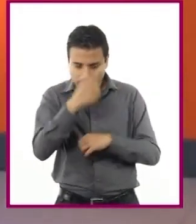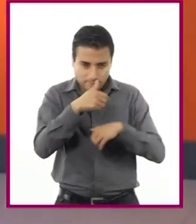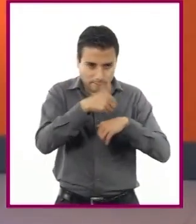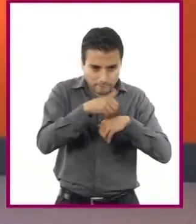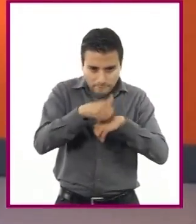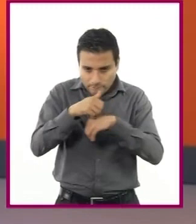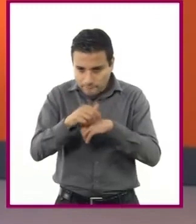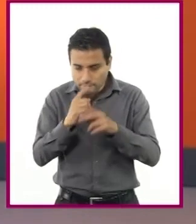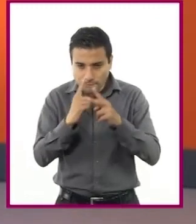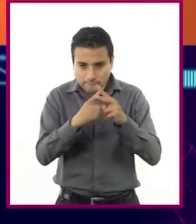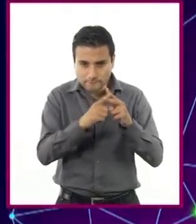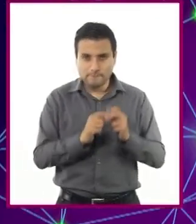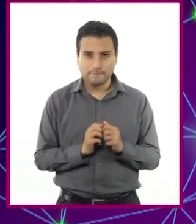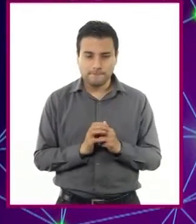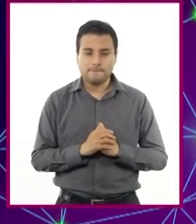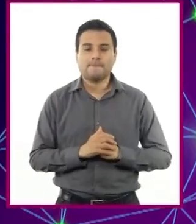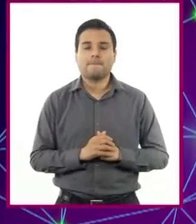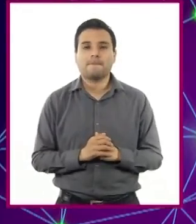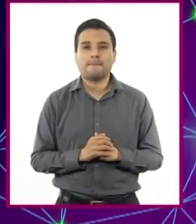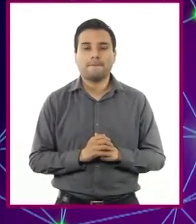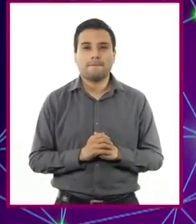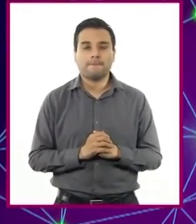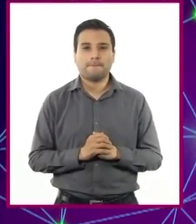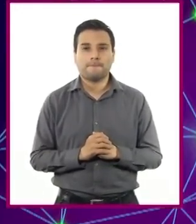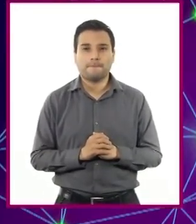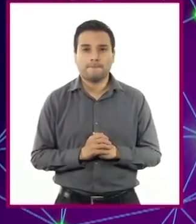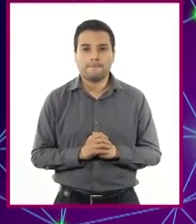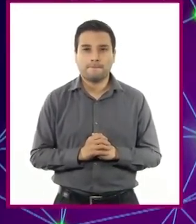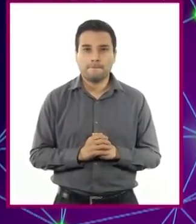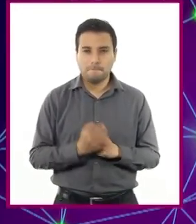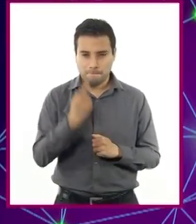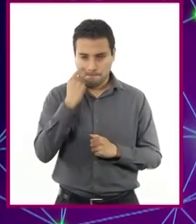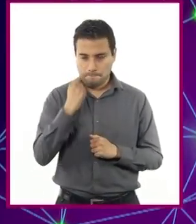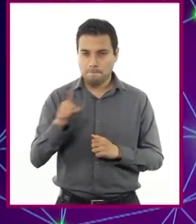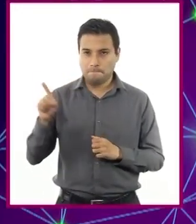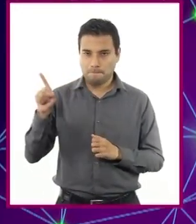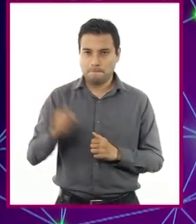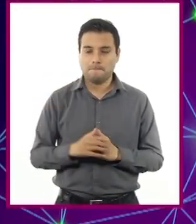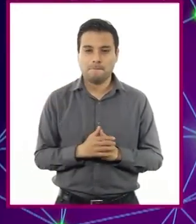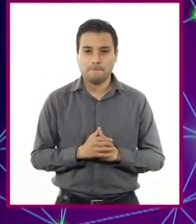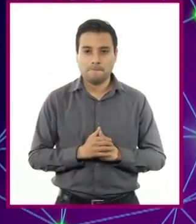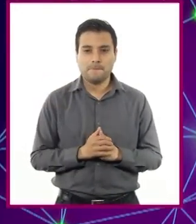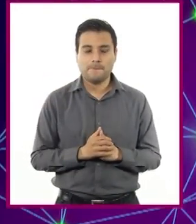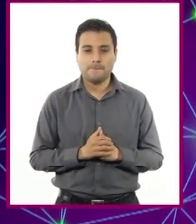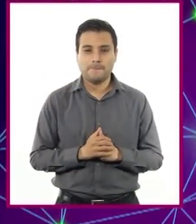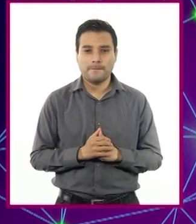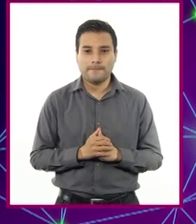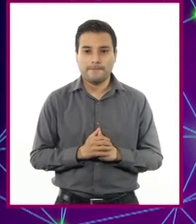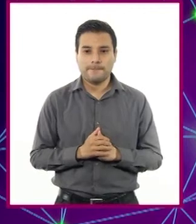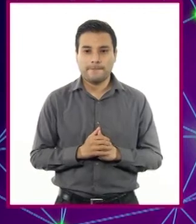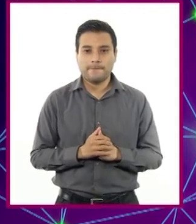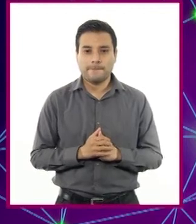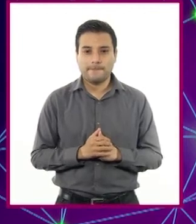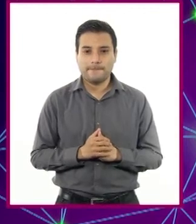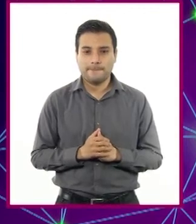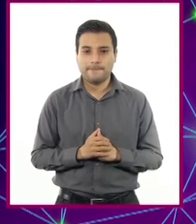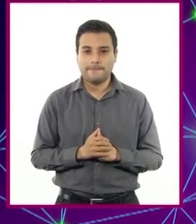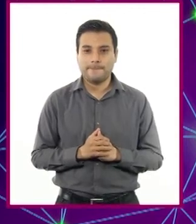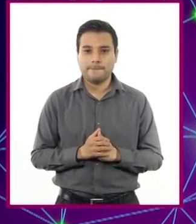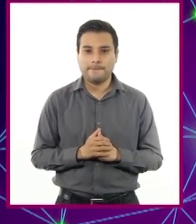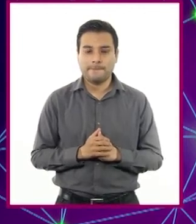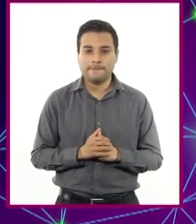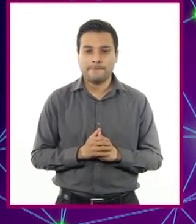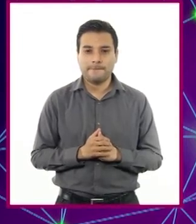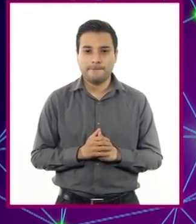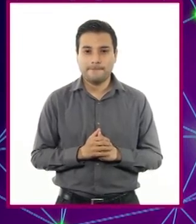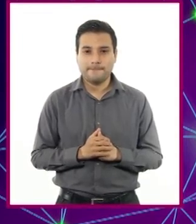se evite un error de cálculo. En la imagen se puede observar cómo tanto la base como la tapa